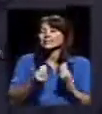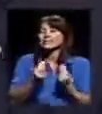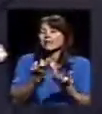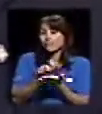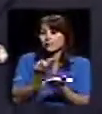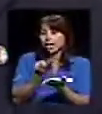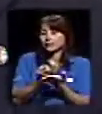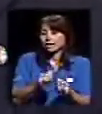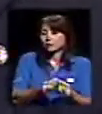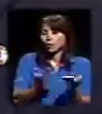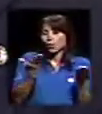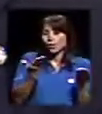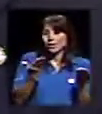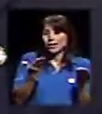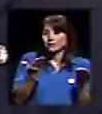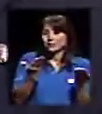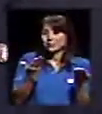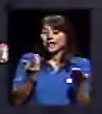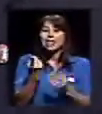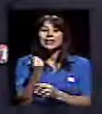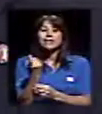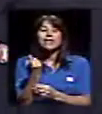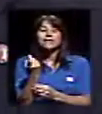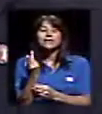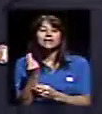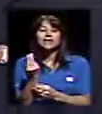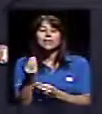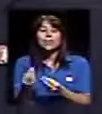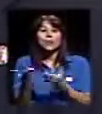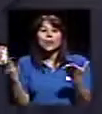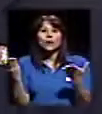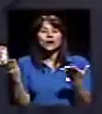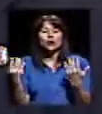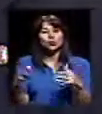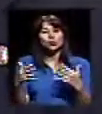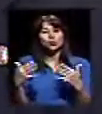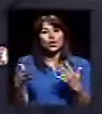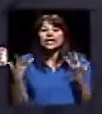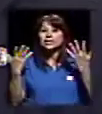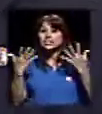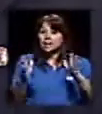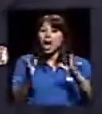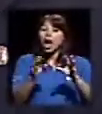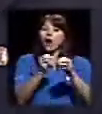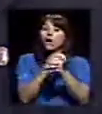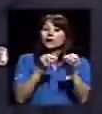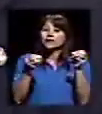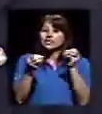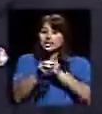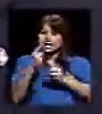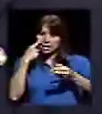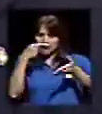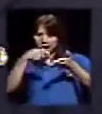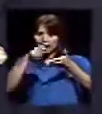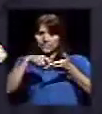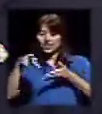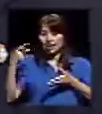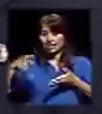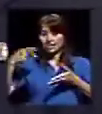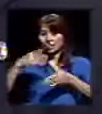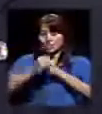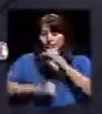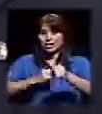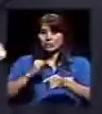déficit público. Ya incluso hay una advertencia de las agencias calificadoras de riesgo internacionales de que